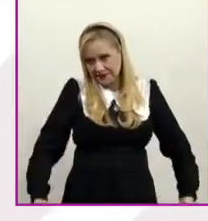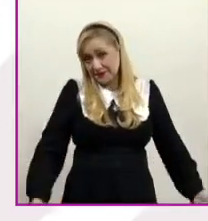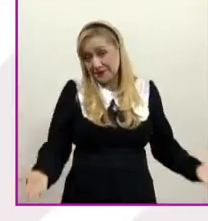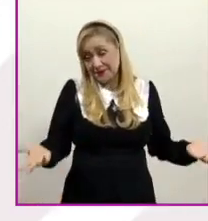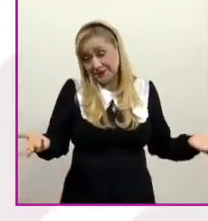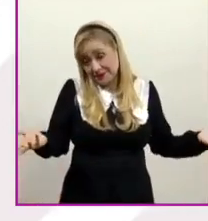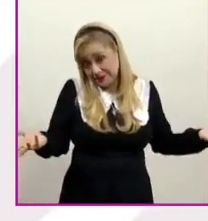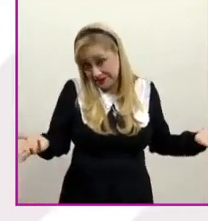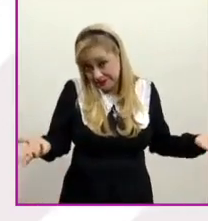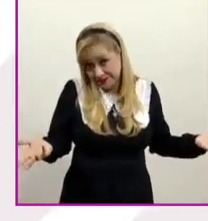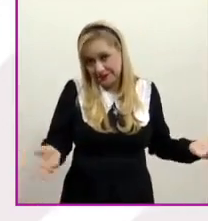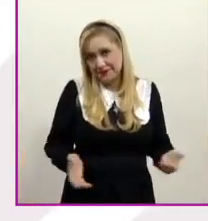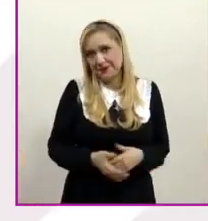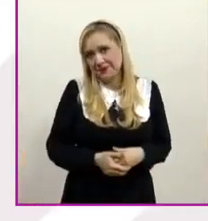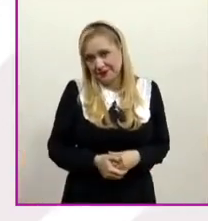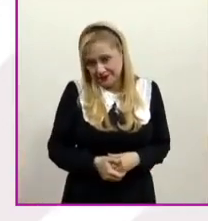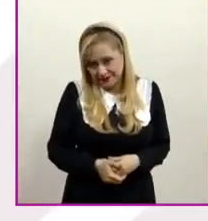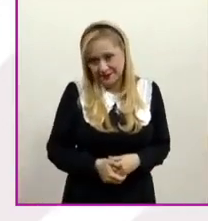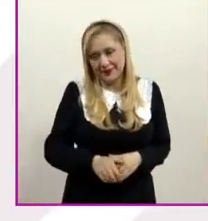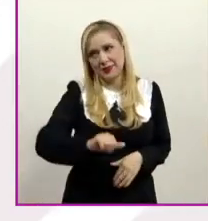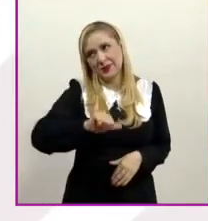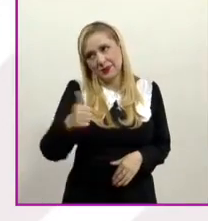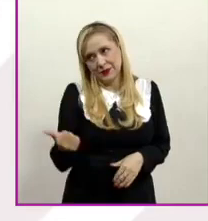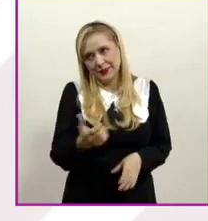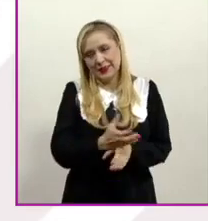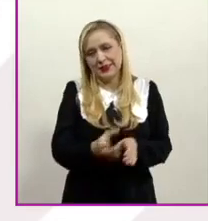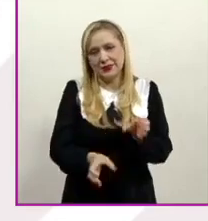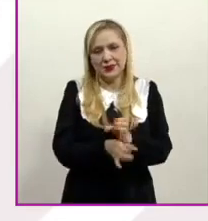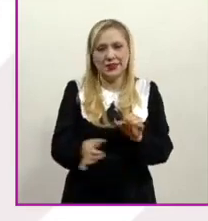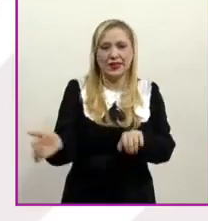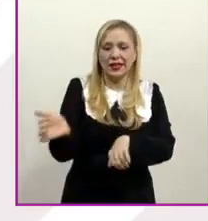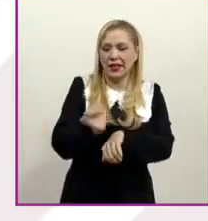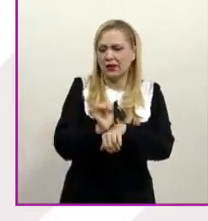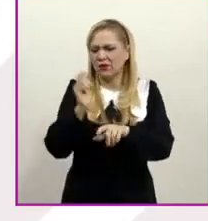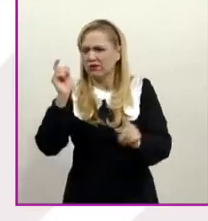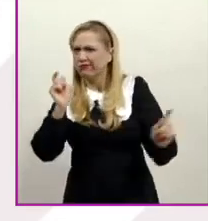sesgos, ¿no? De este tipo, otro tipo de